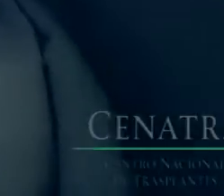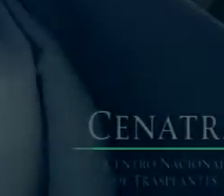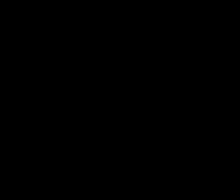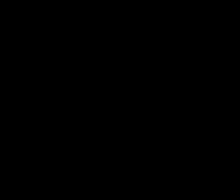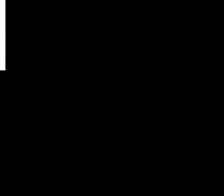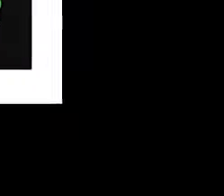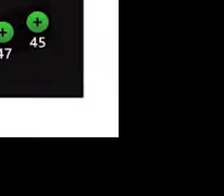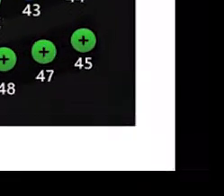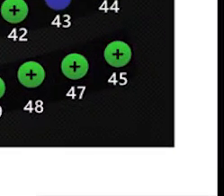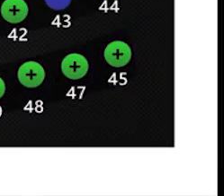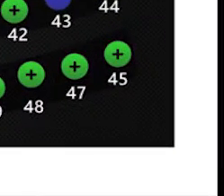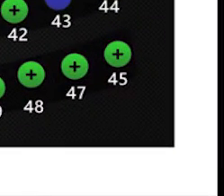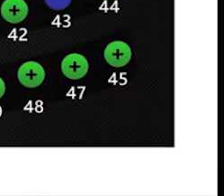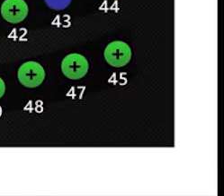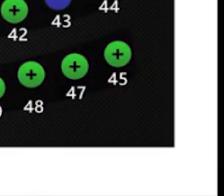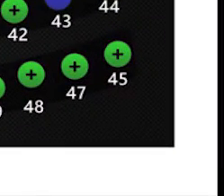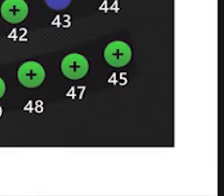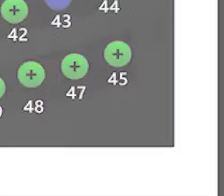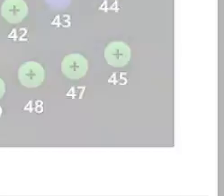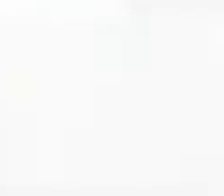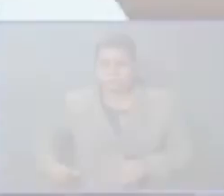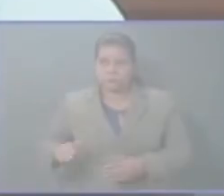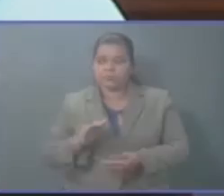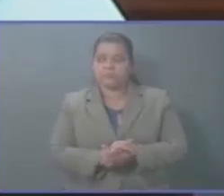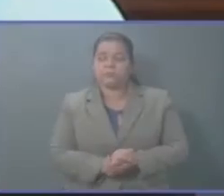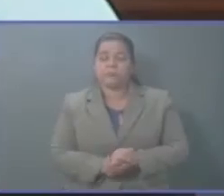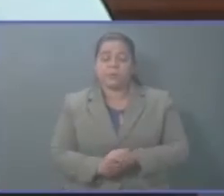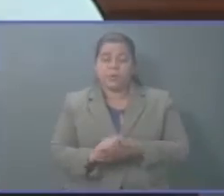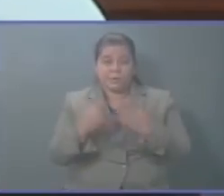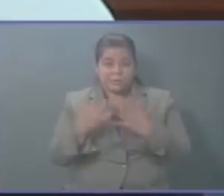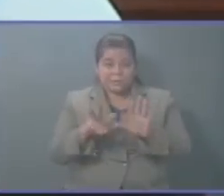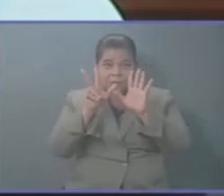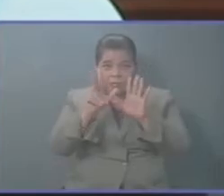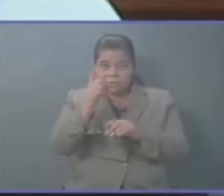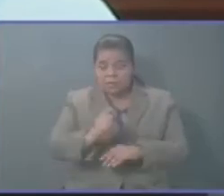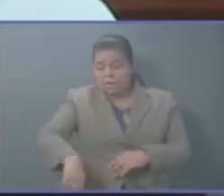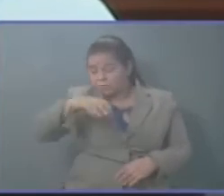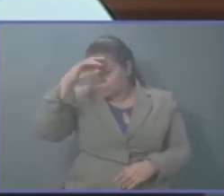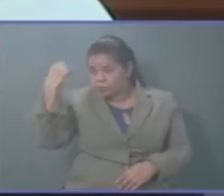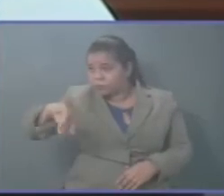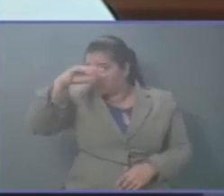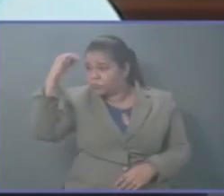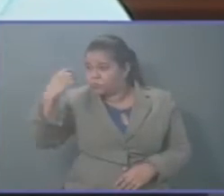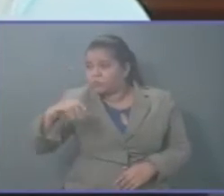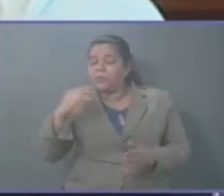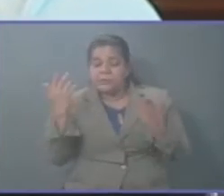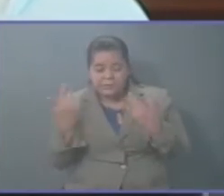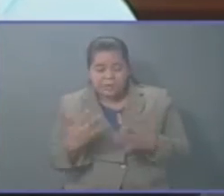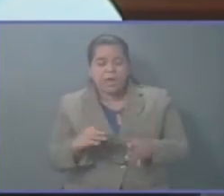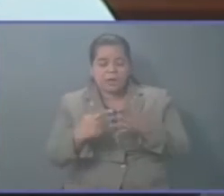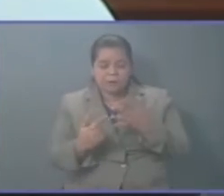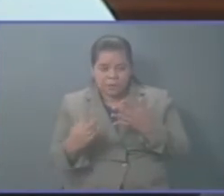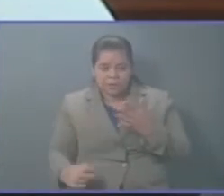fue avalada con 75 votos en el Salón Azul. Después de 8 meses de trabajo, se elabora este dictamen producto